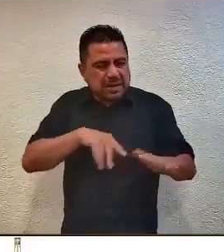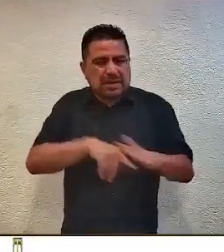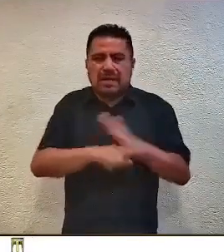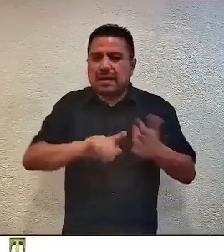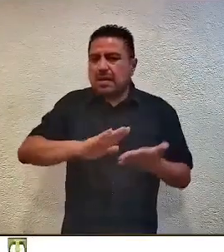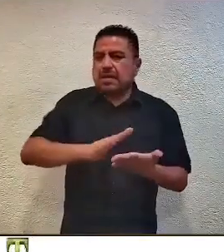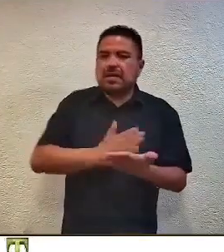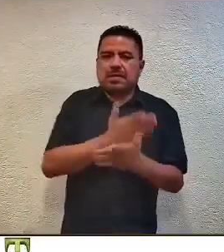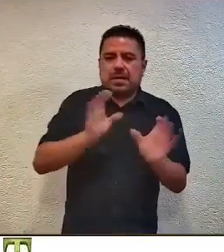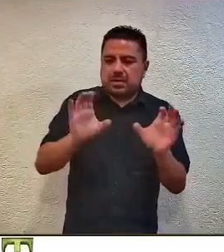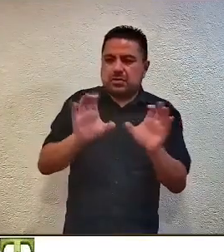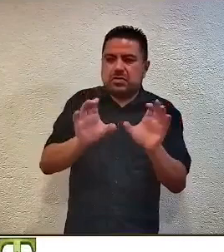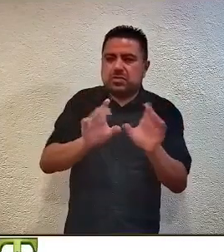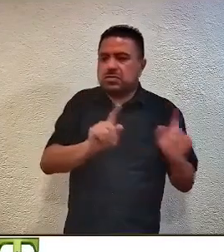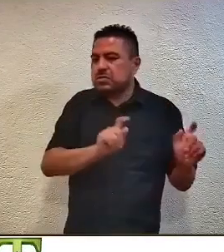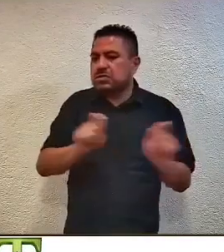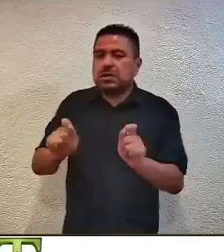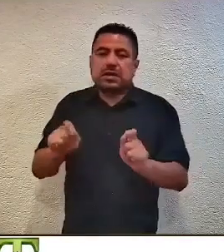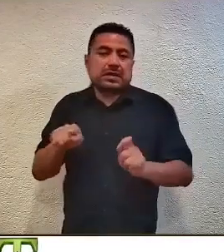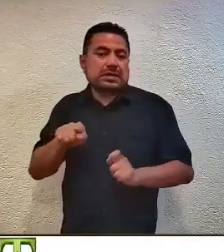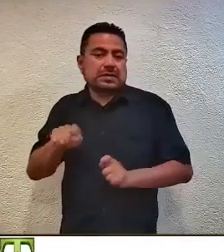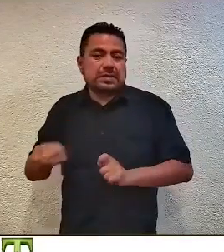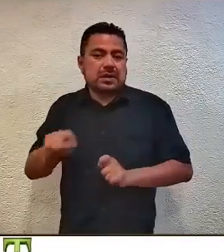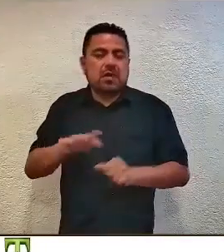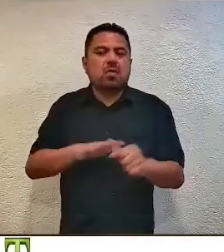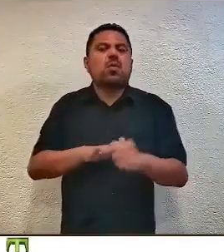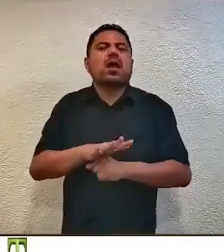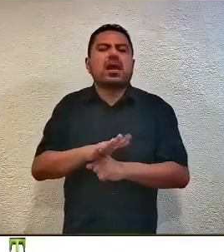las constancias y manifestación que